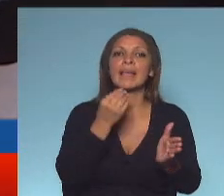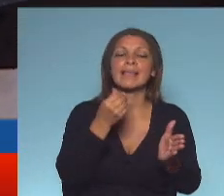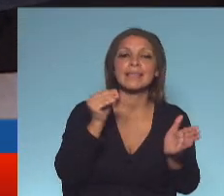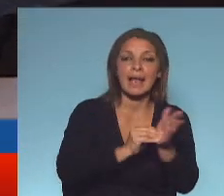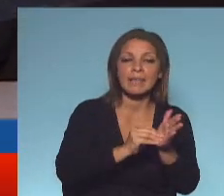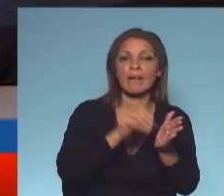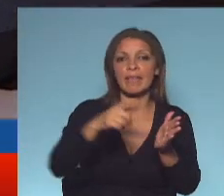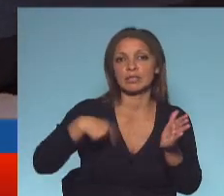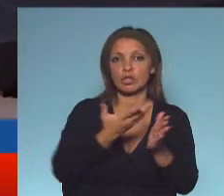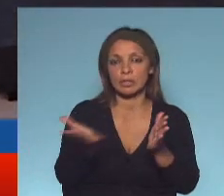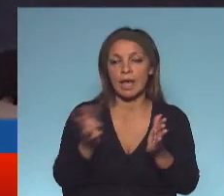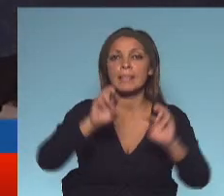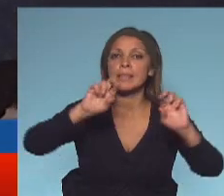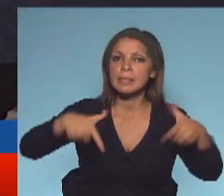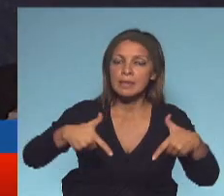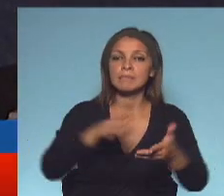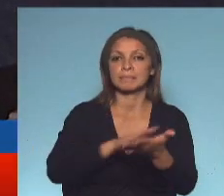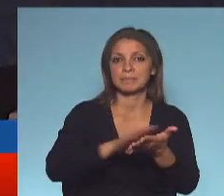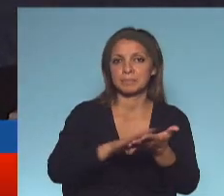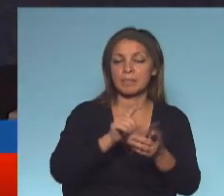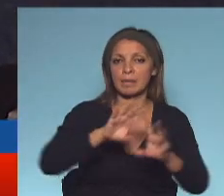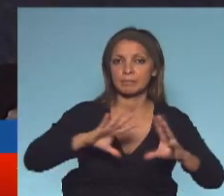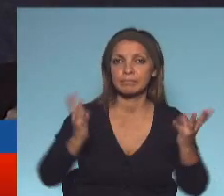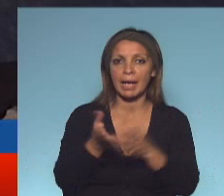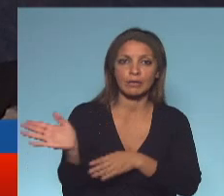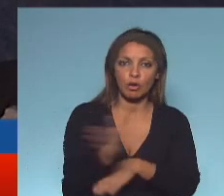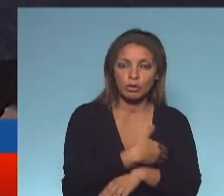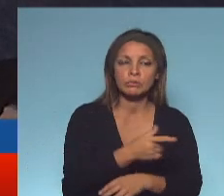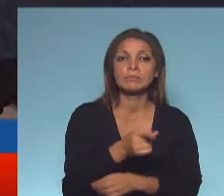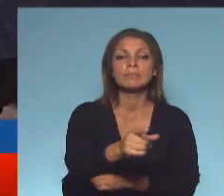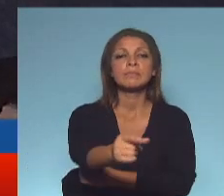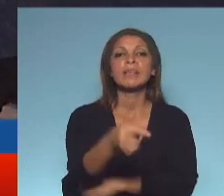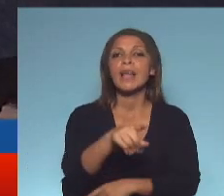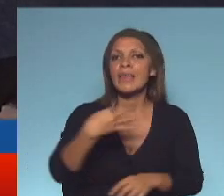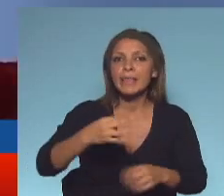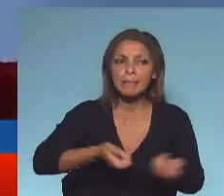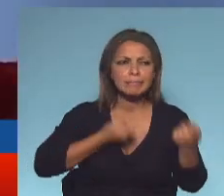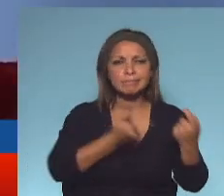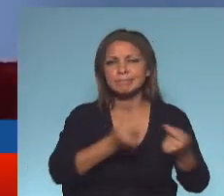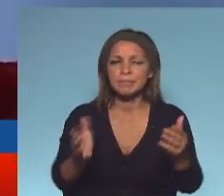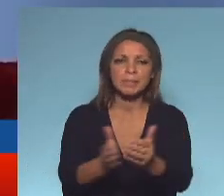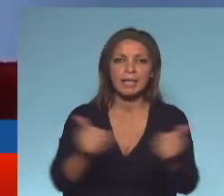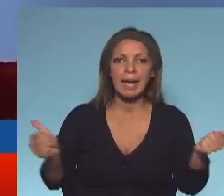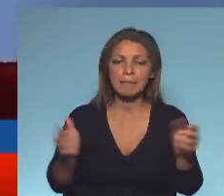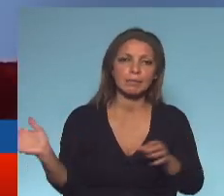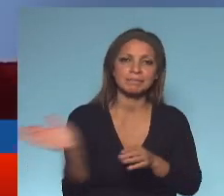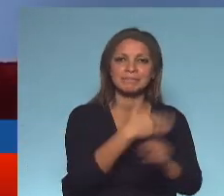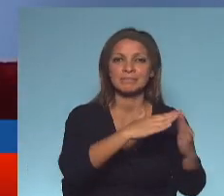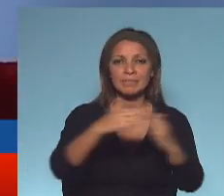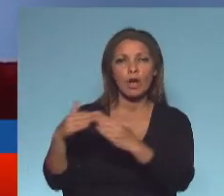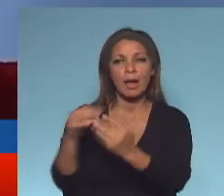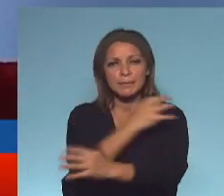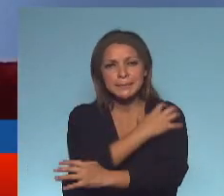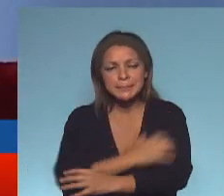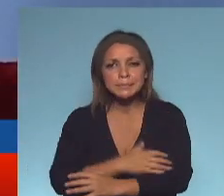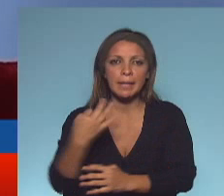del Plan Básico Universal, de esta prestación básica universal que tiene que llegar de manera inmediata a todos los hogares más pobres de la